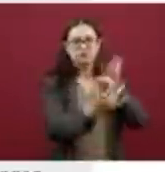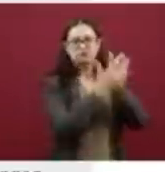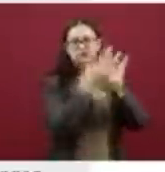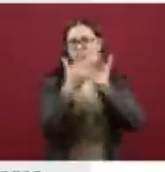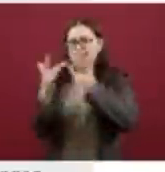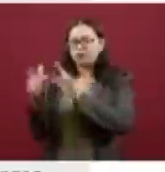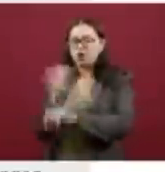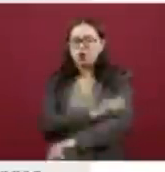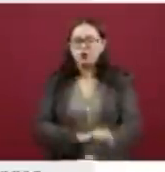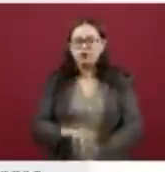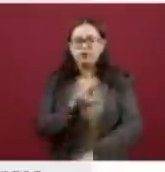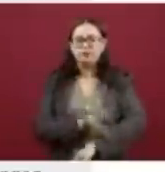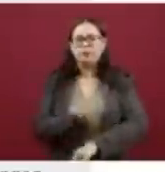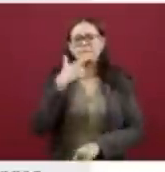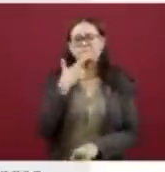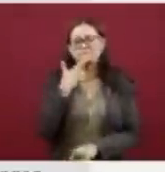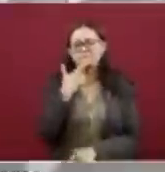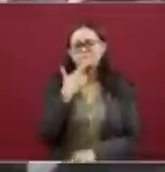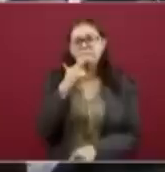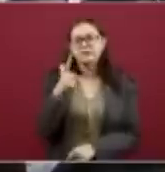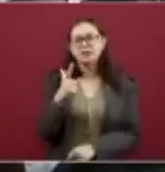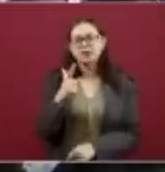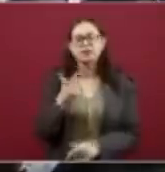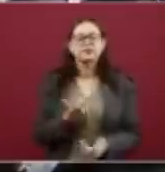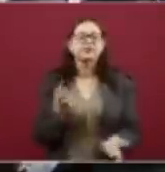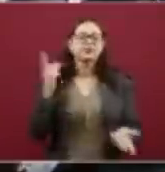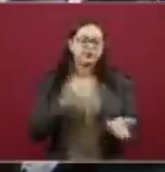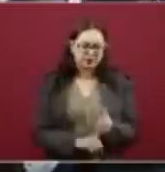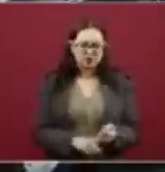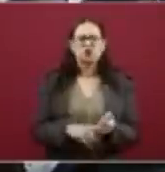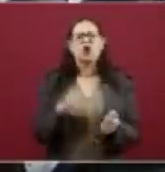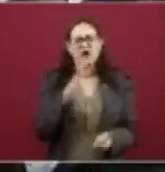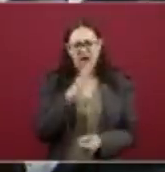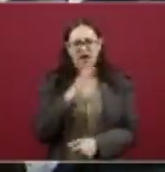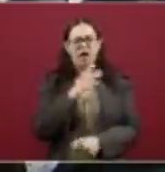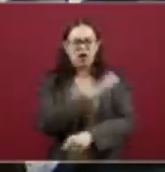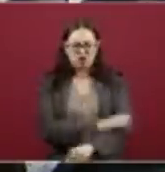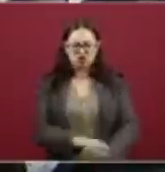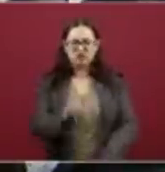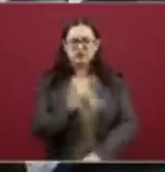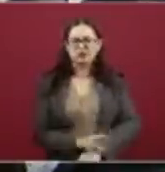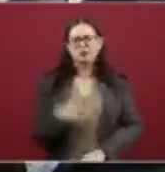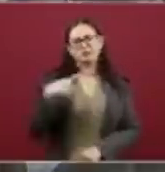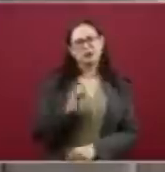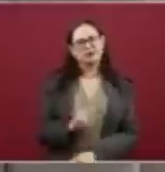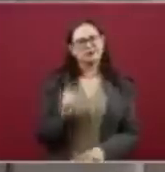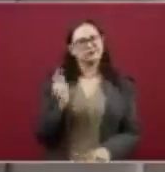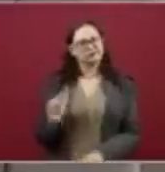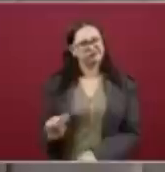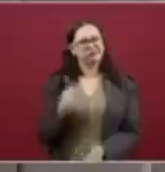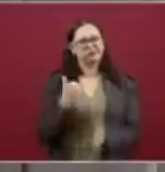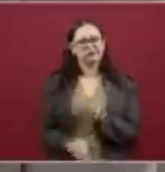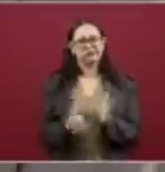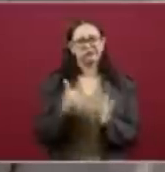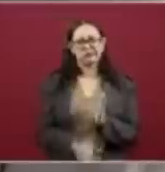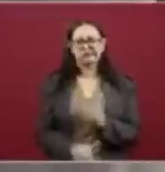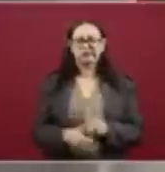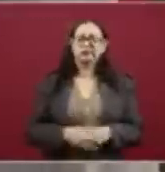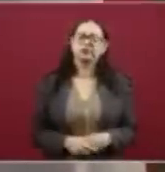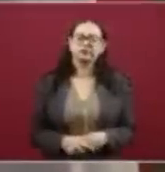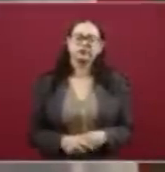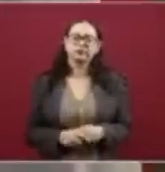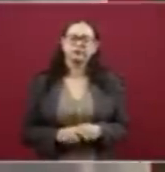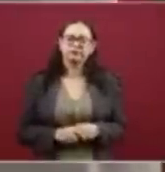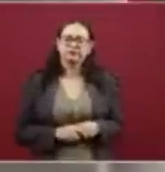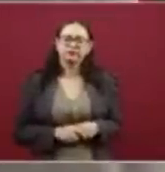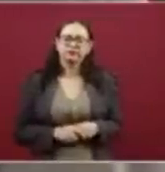si bien ha habido instrumentos y mecanismos de coordinación, todavía son insuficientes. Voy a ponerles un ejemplo,